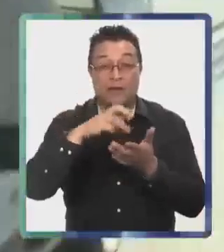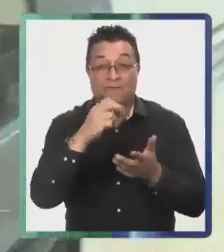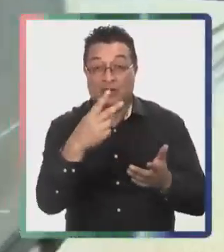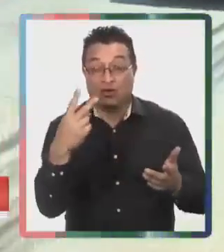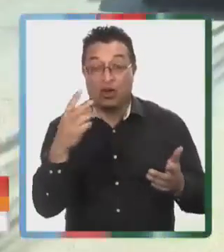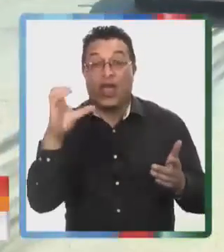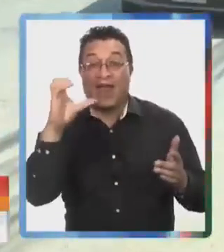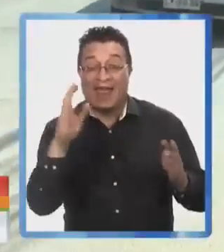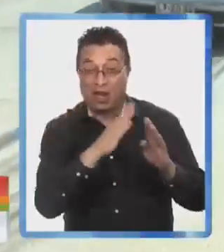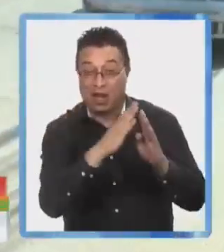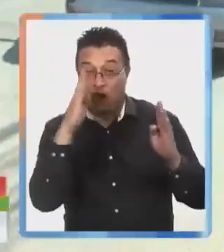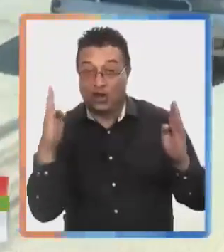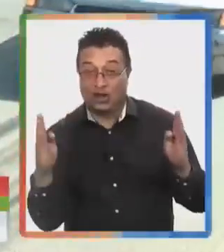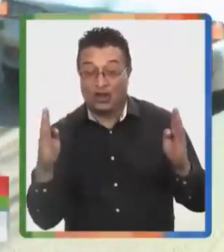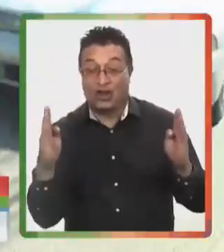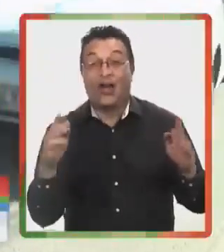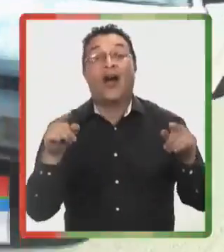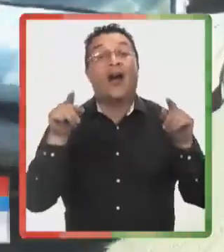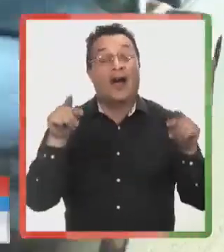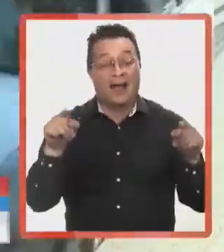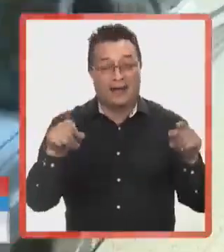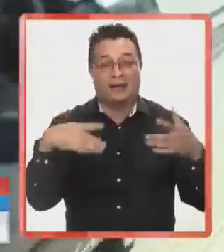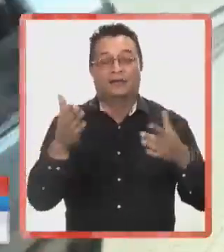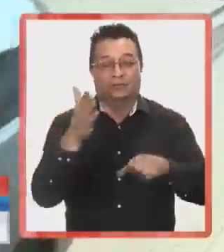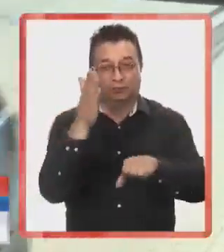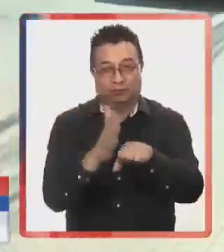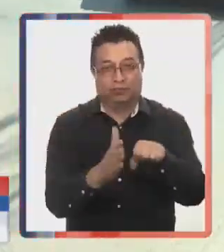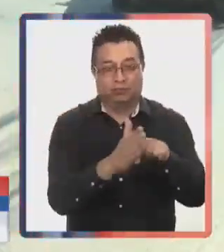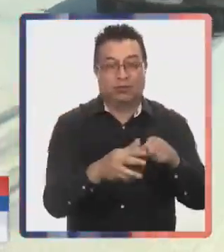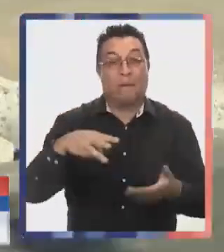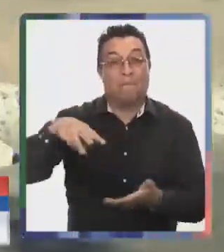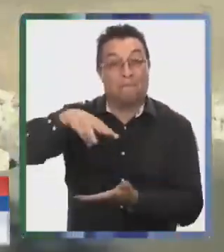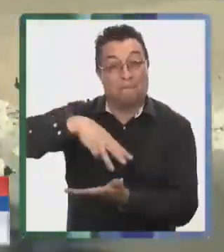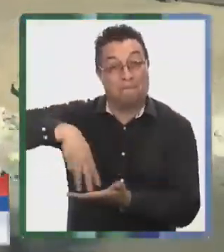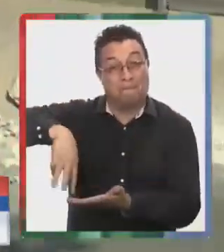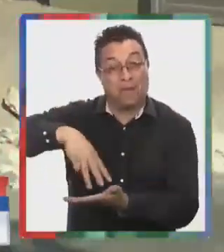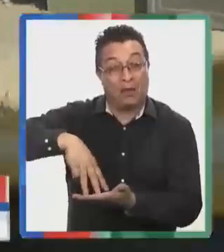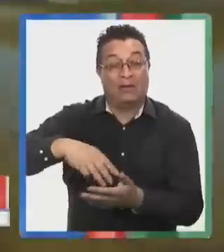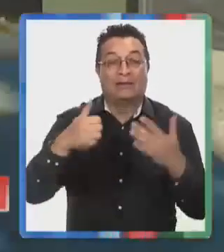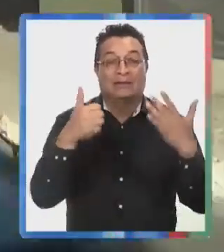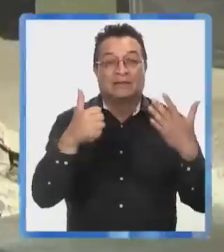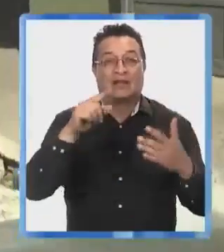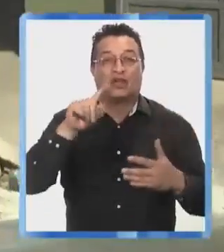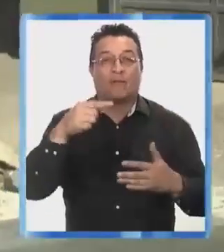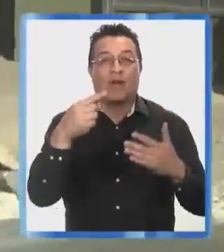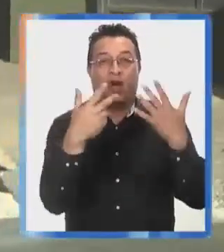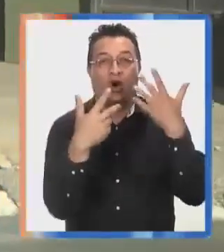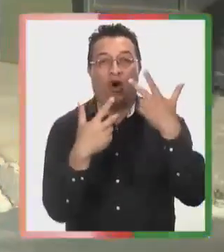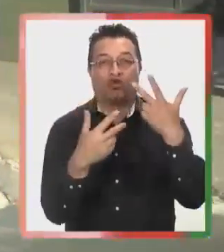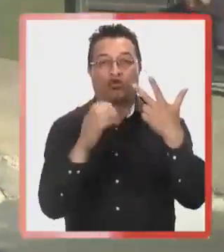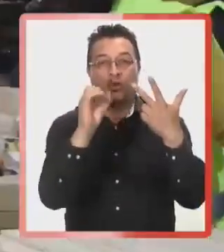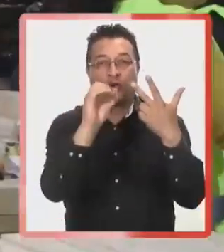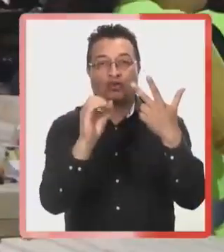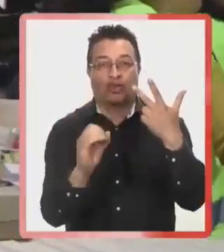noviembre-2022-enero 2023, la tasa de desocupación en la región de Maule fue de 6,8%,